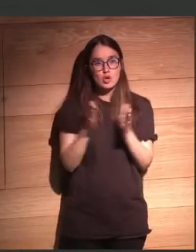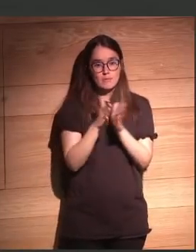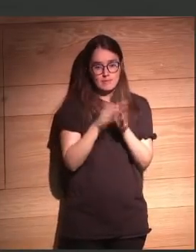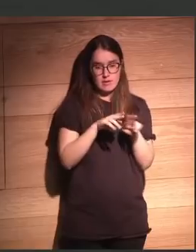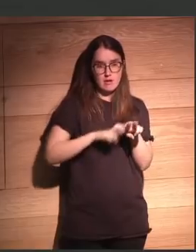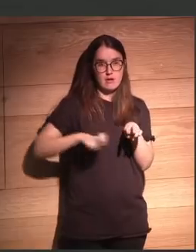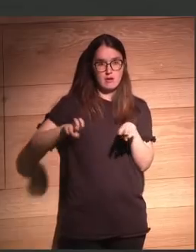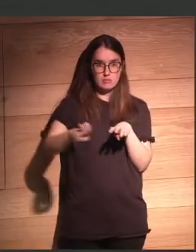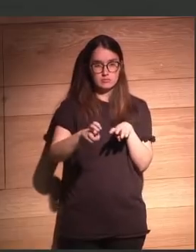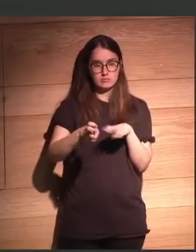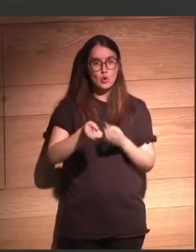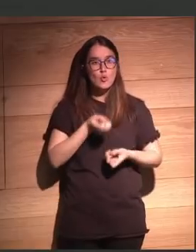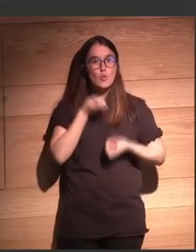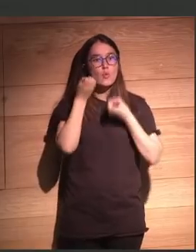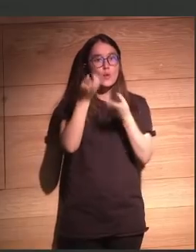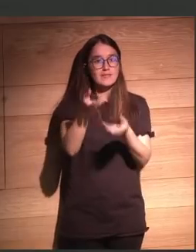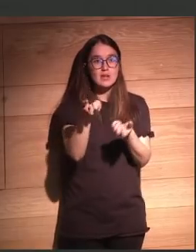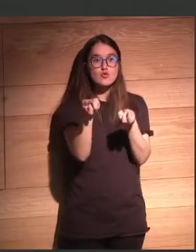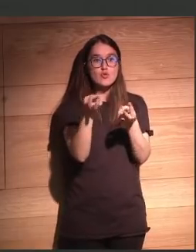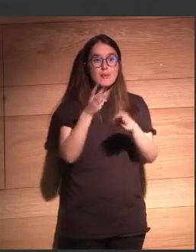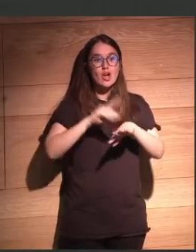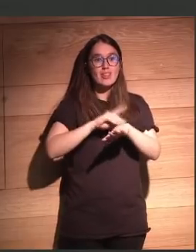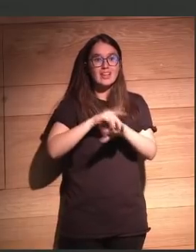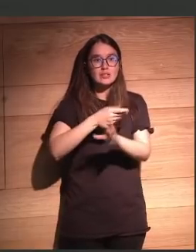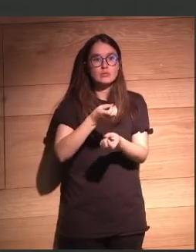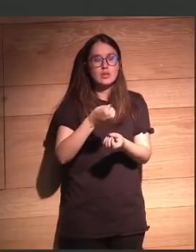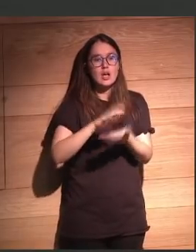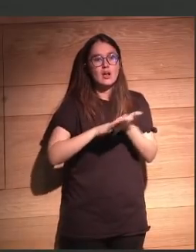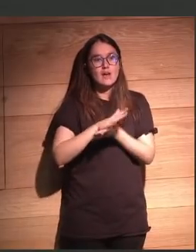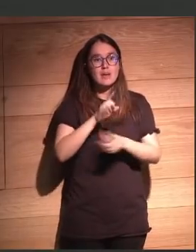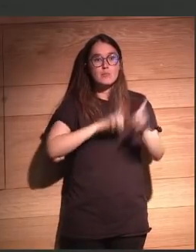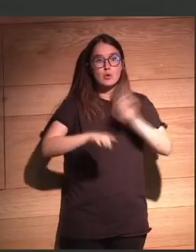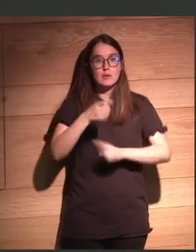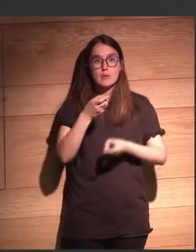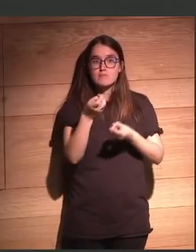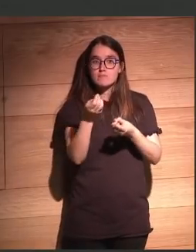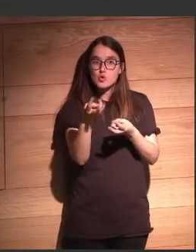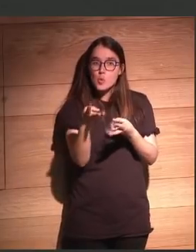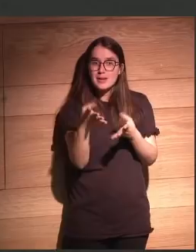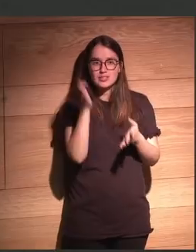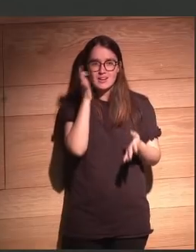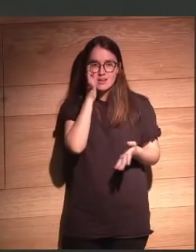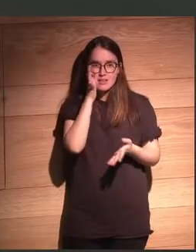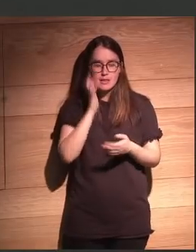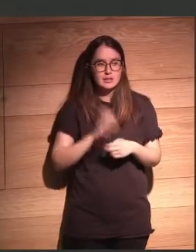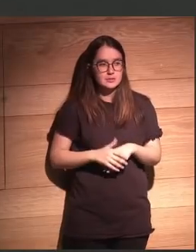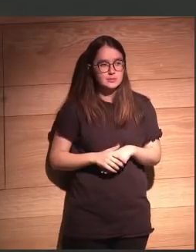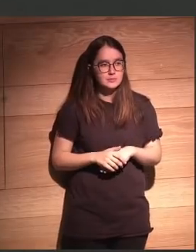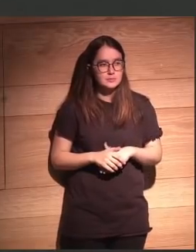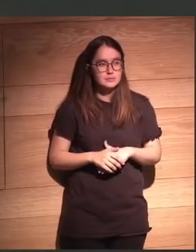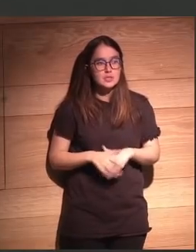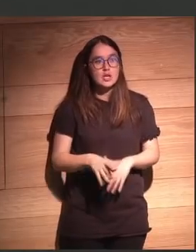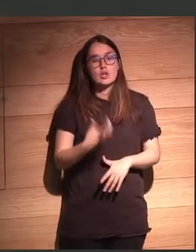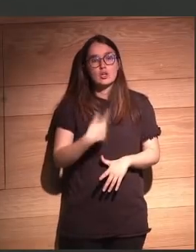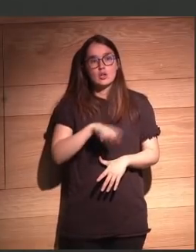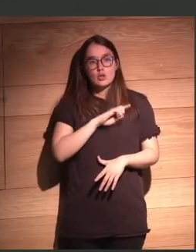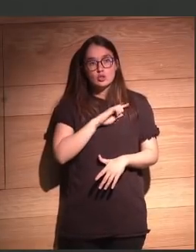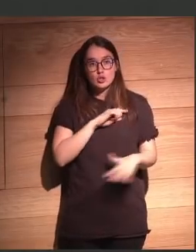que sacan cifras a la luz y que nos hablan de los problemas con números y realidades encima de la mesa. Nosotros,